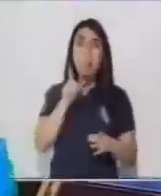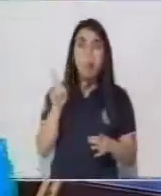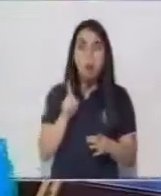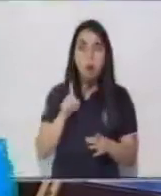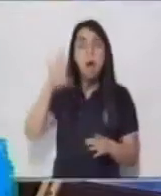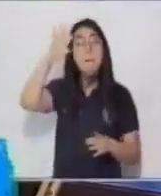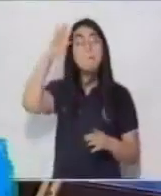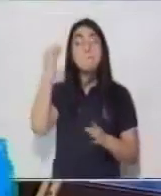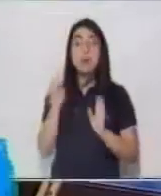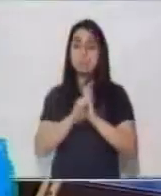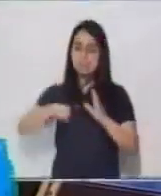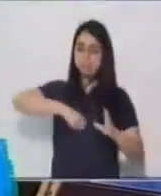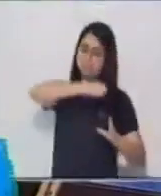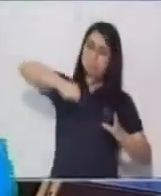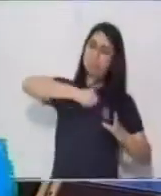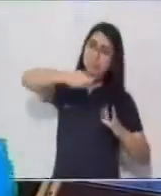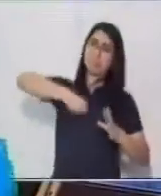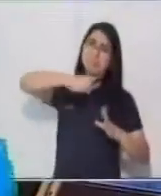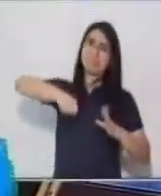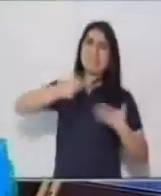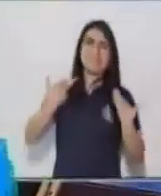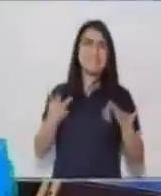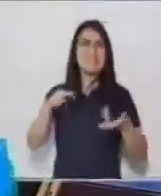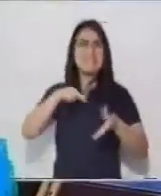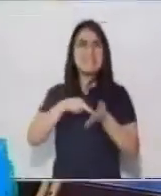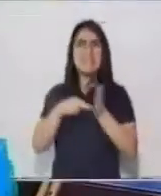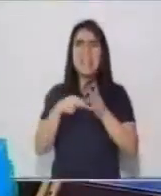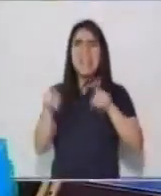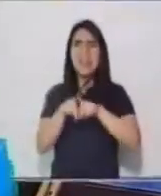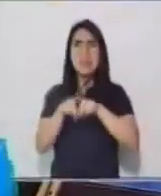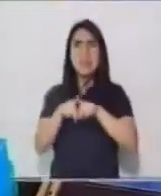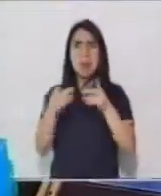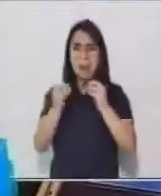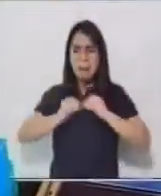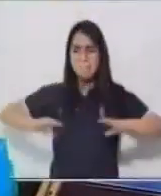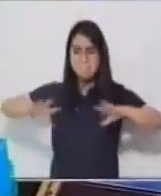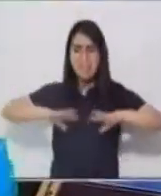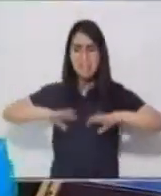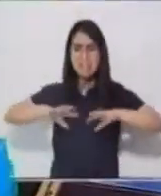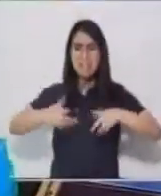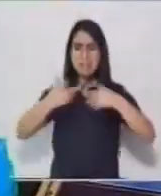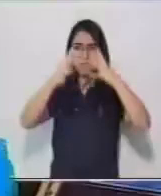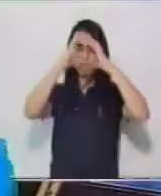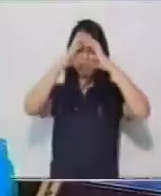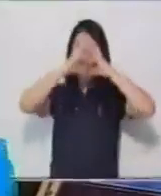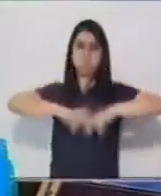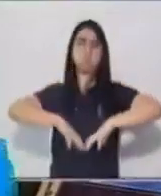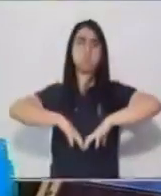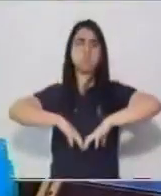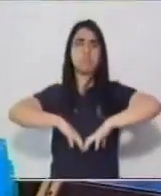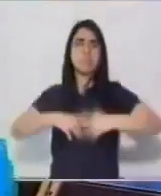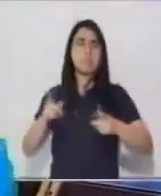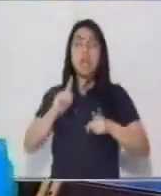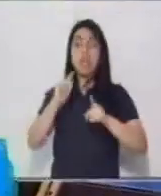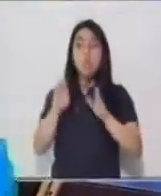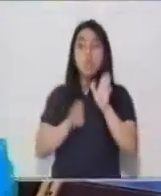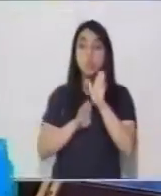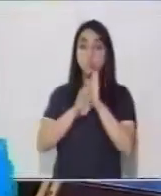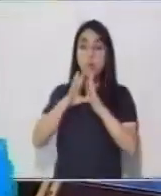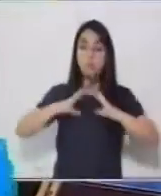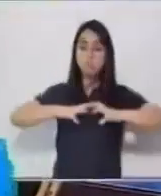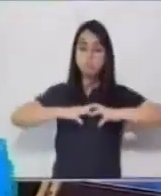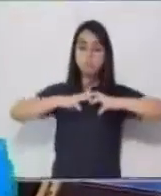Porque si yo lo hago así, la masa se cae. La masa, ¿y qué quiere decir esto? Que el pastel ya no va a tener la